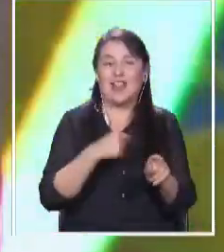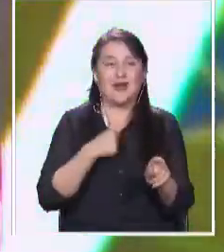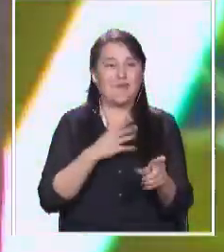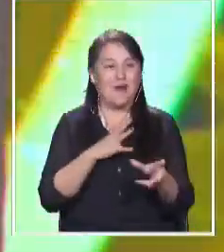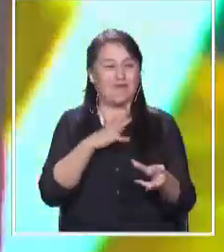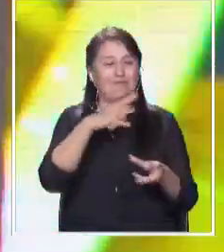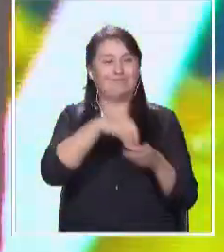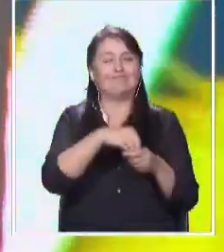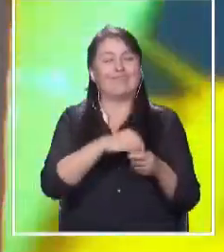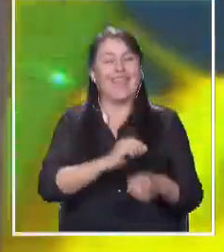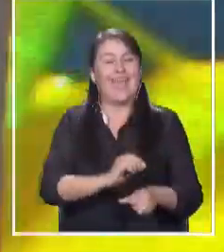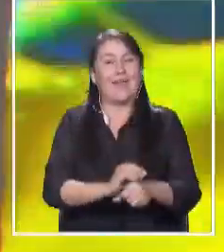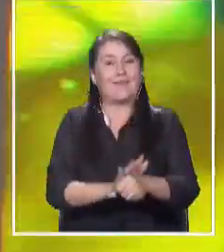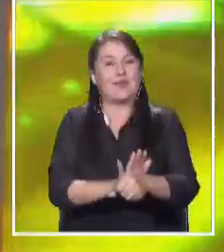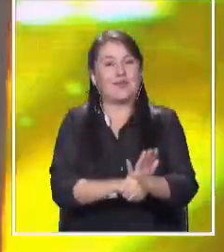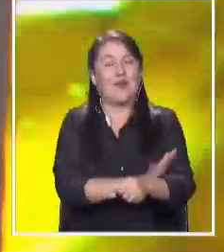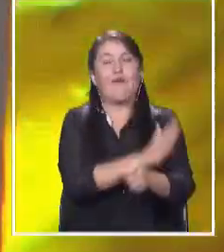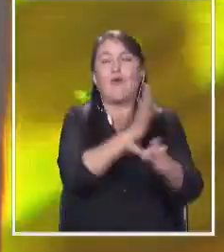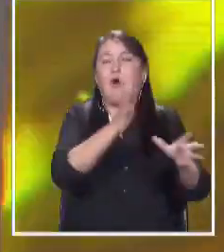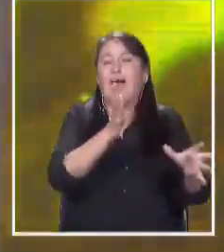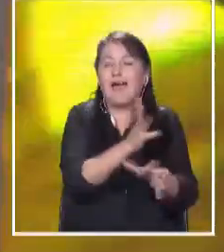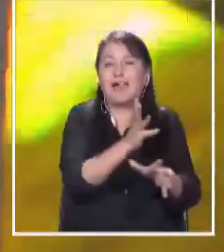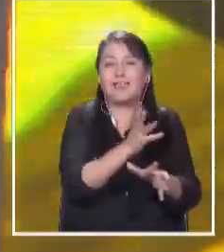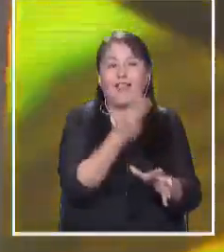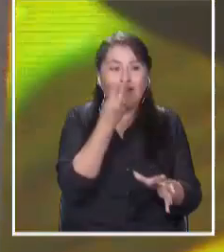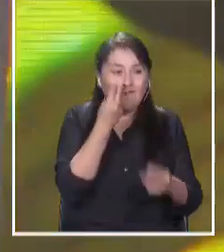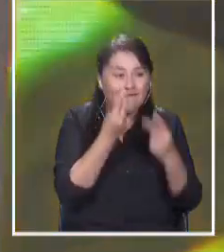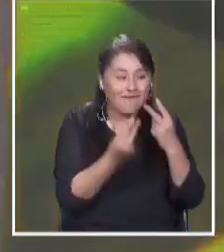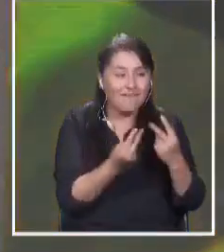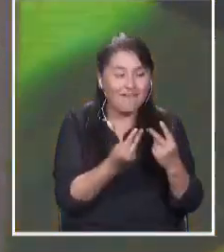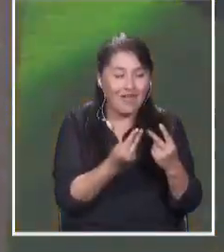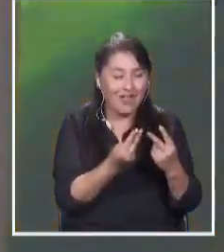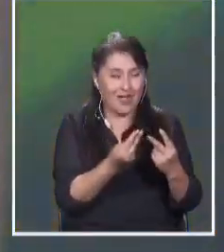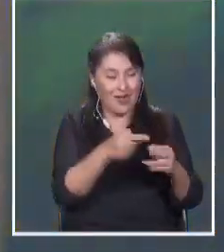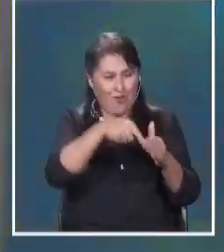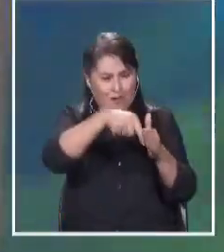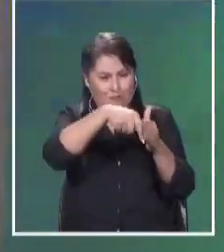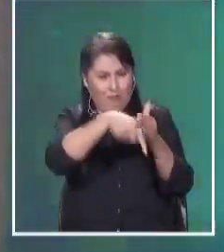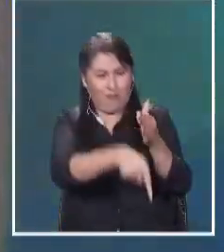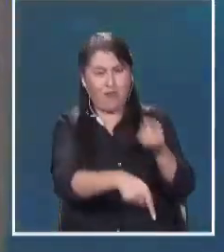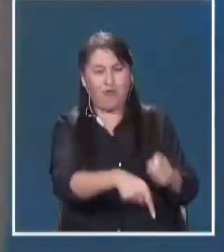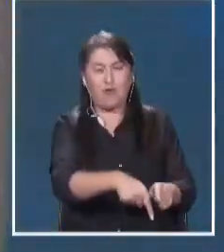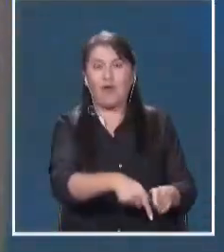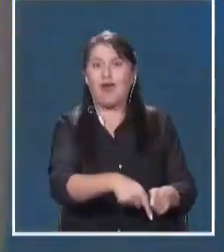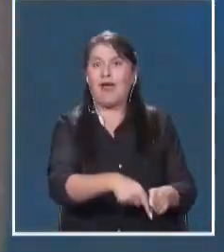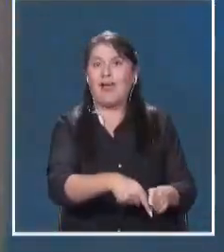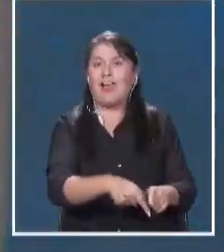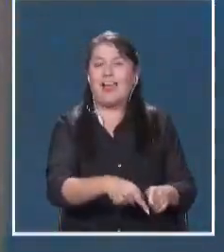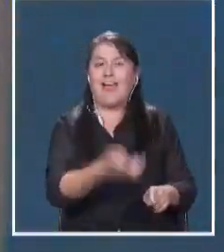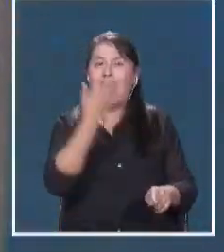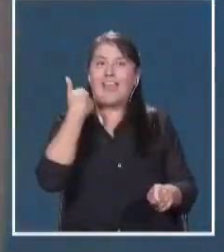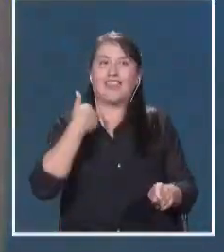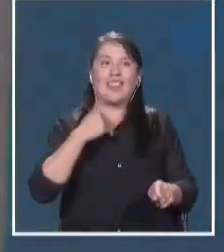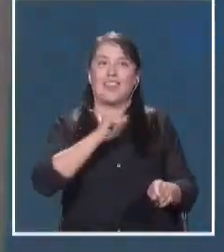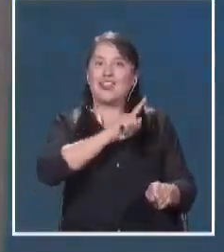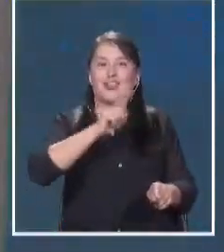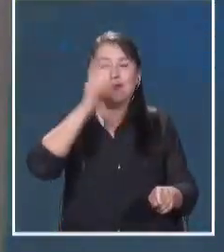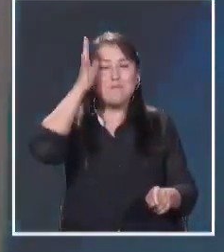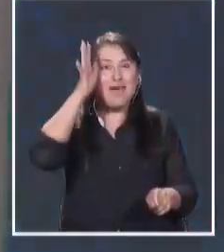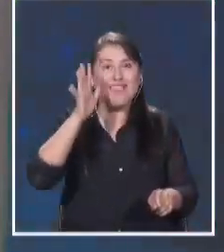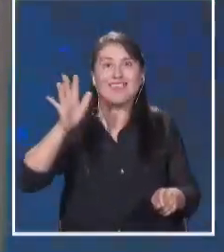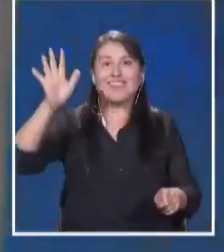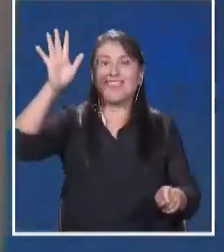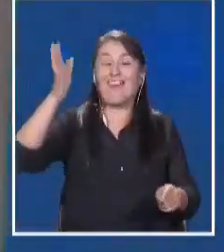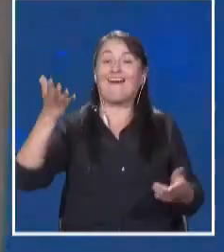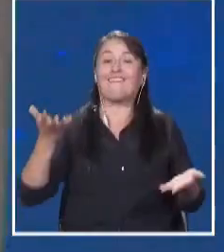esas emociones tan fuertes que son ver un mundo que nunca uno había visto, pero además ni siquiera se lo imaginaba. Y eso yo creo que es